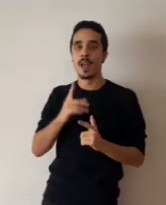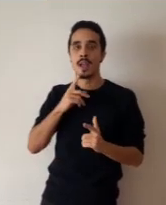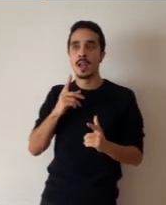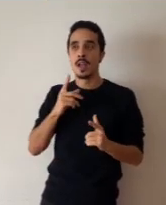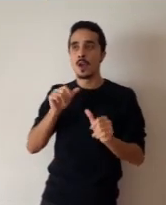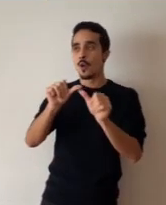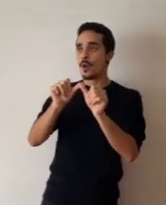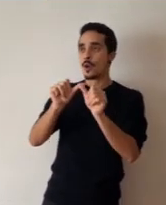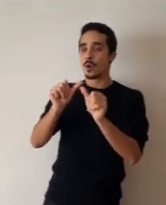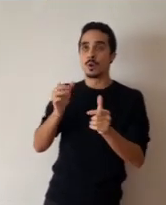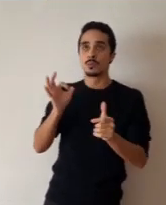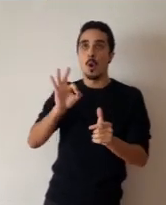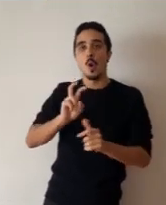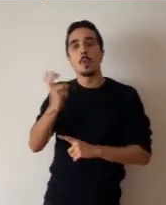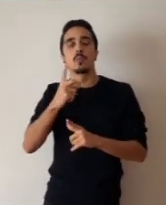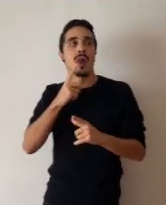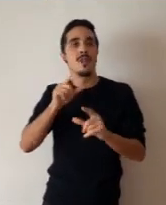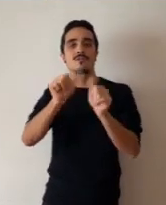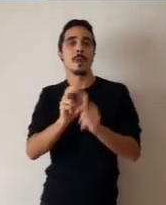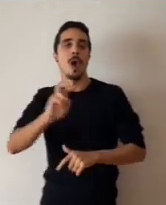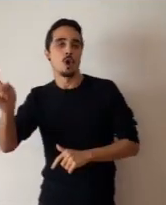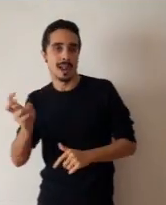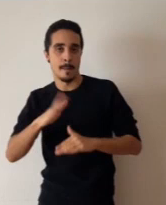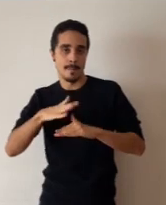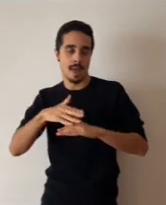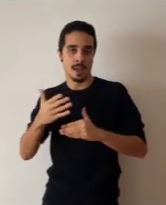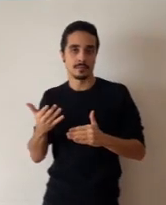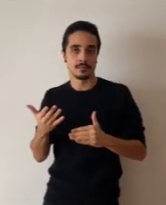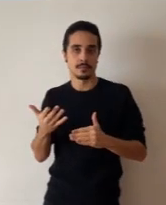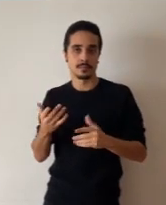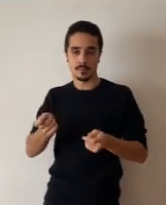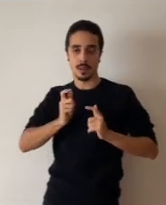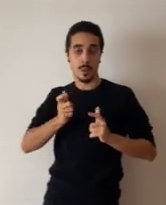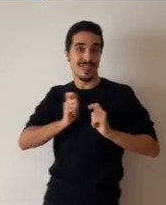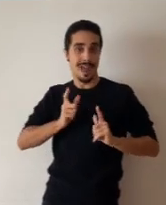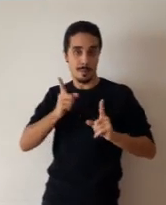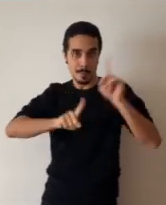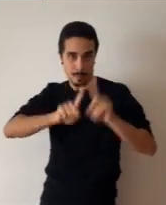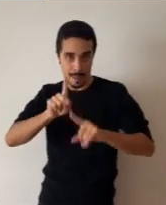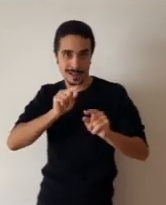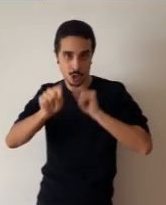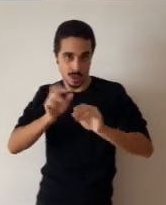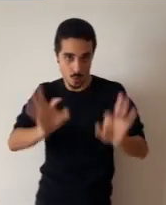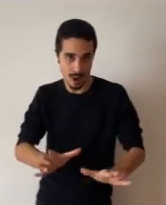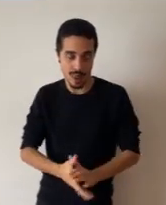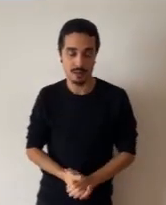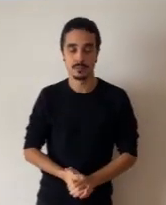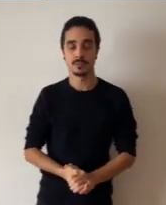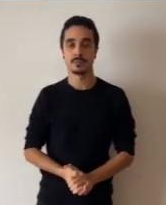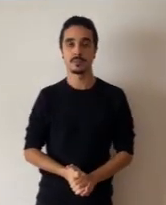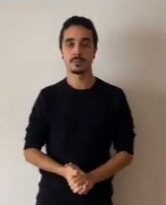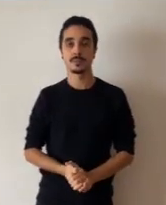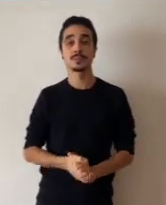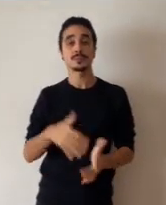evitar otras o llevar otras medidas que te pueden traer problemas y